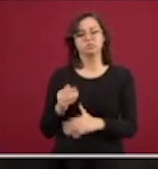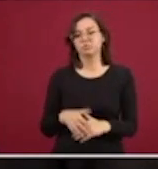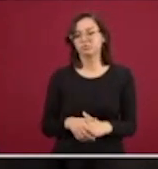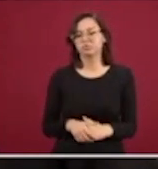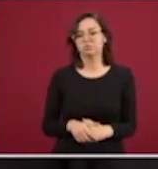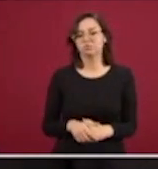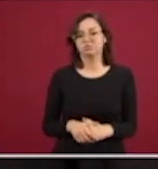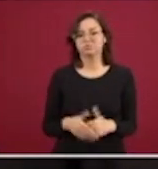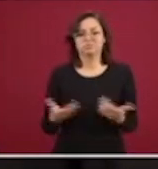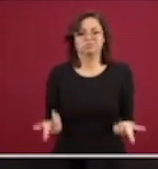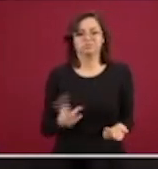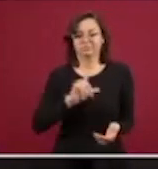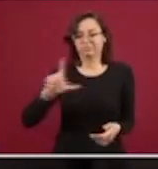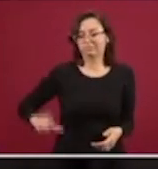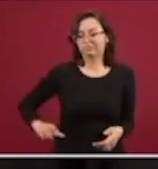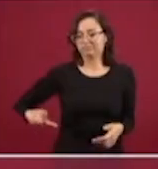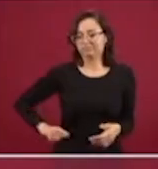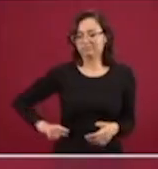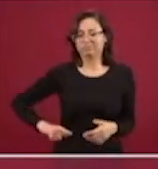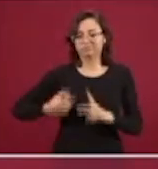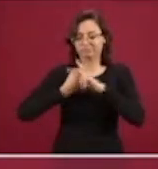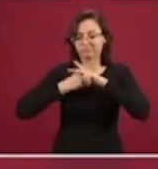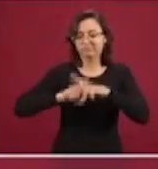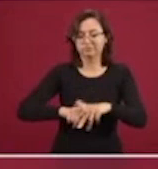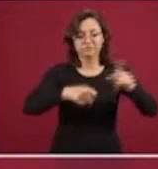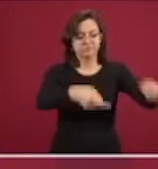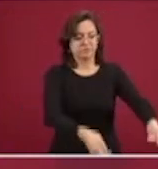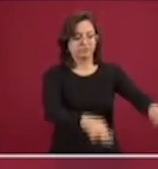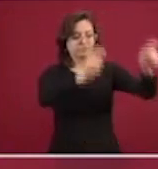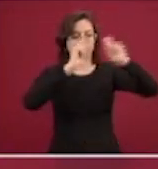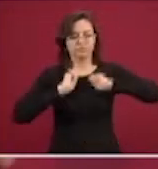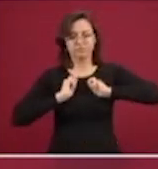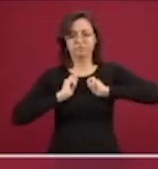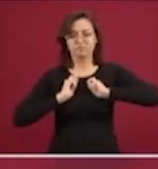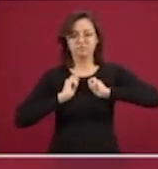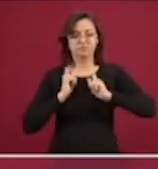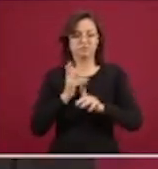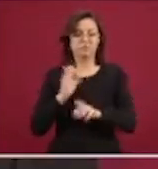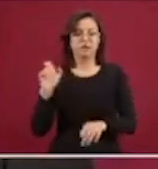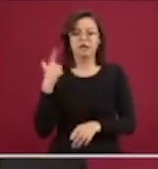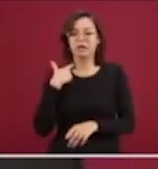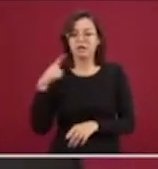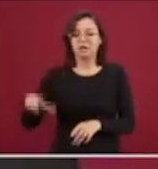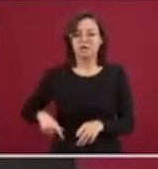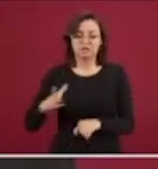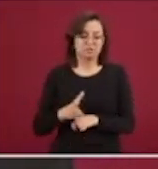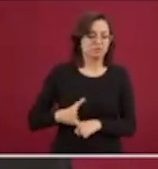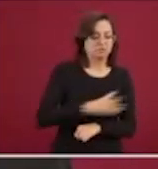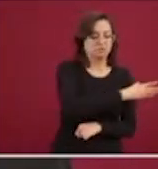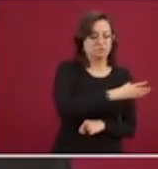Cuando nos entregaron el gobierno, en los últimos meses del gobierno anterior, ya estaban